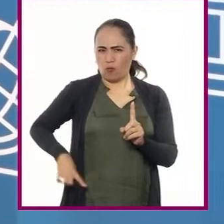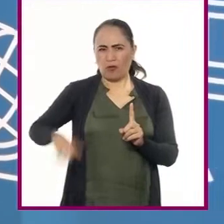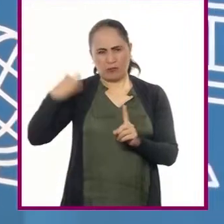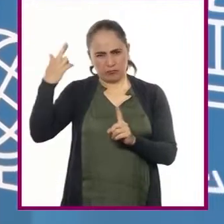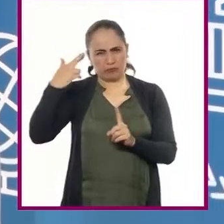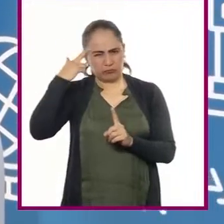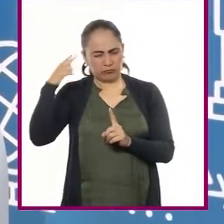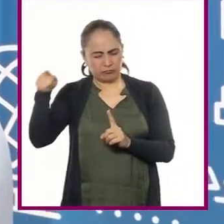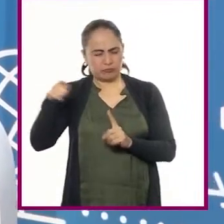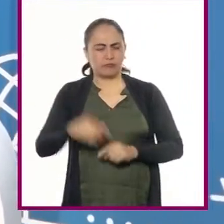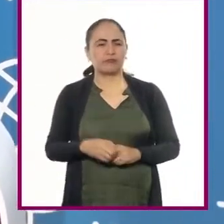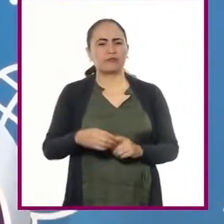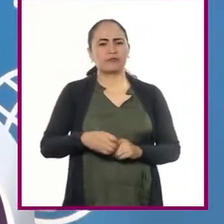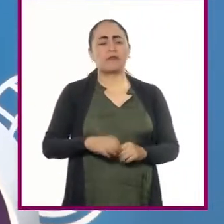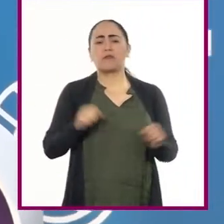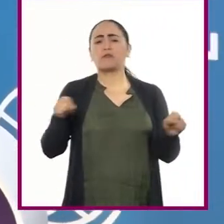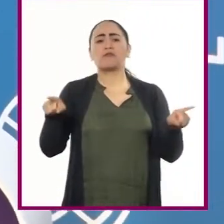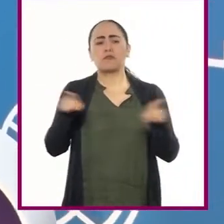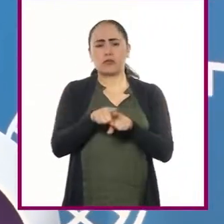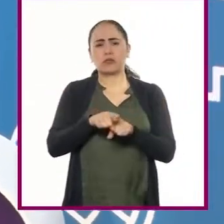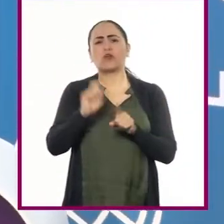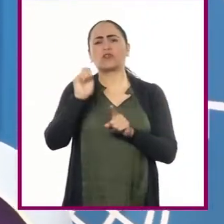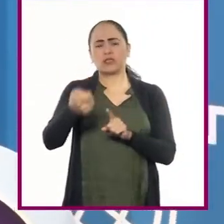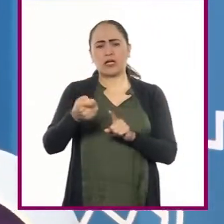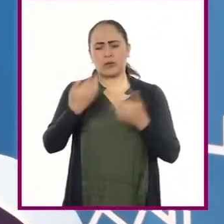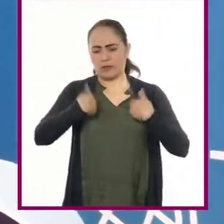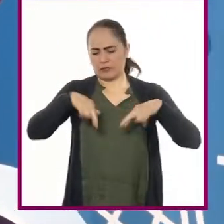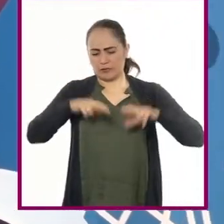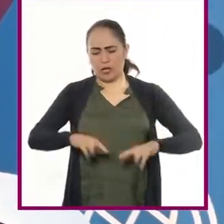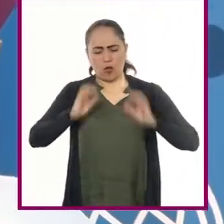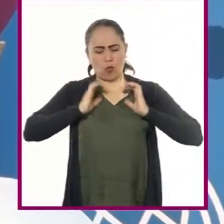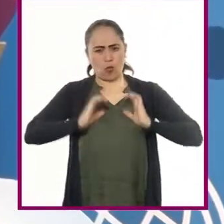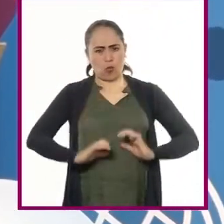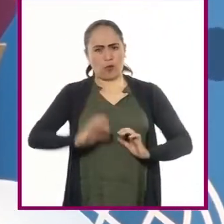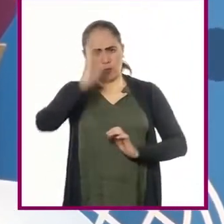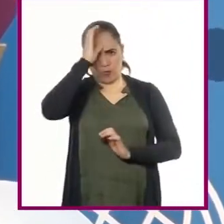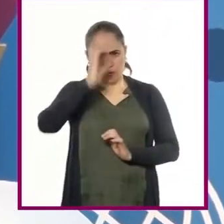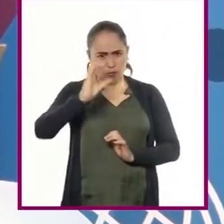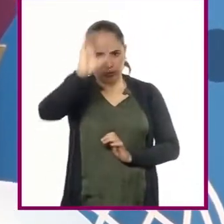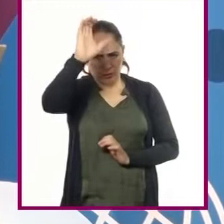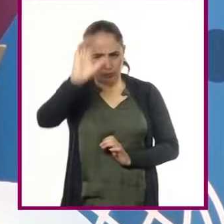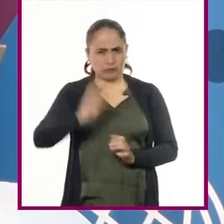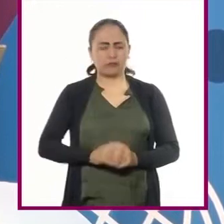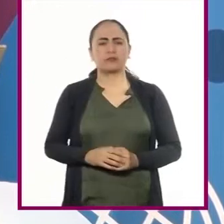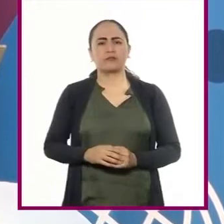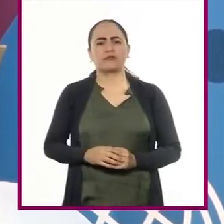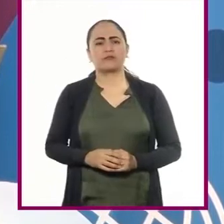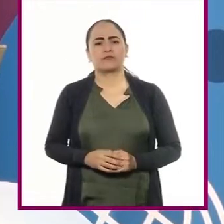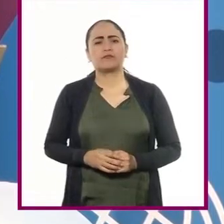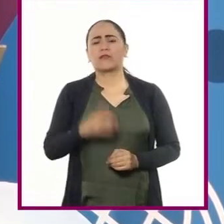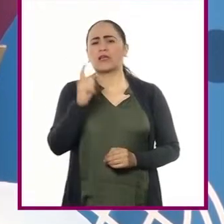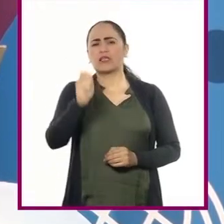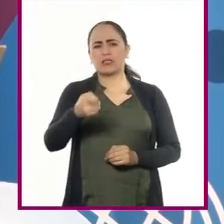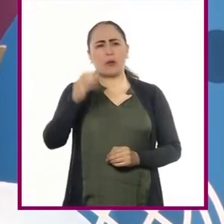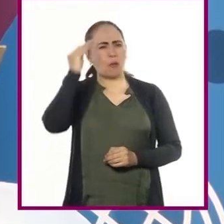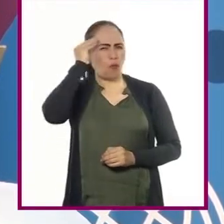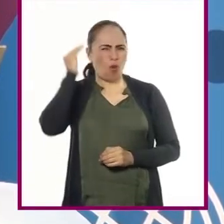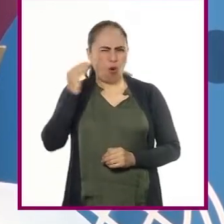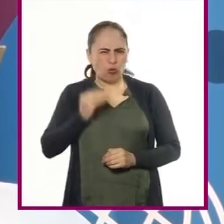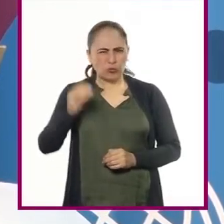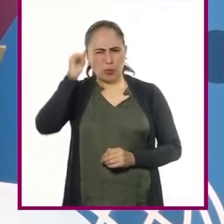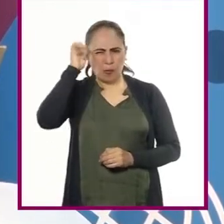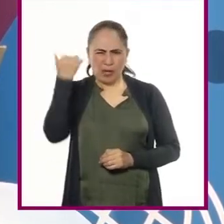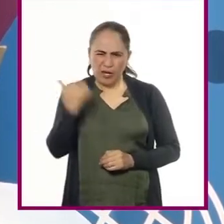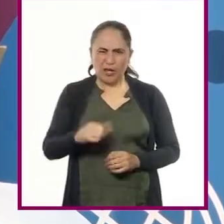el dogma, el cuerpo místico de Cristo. En esta festividad, el monstruo del pecado, de la herejía, de